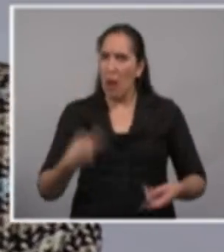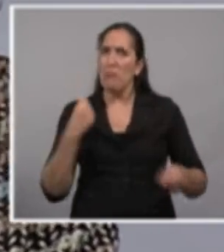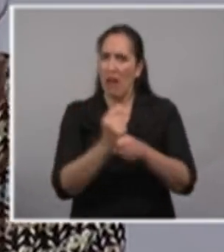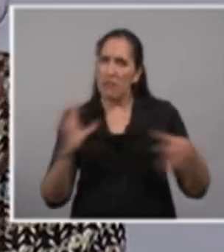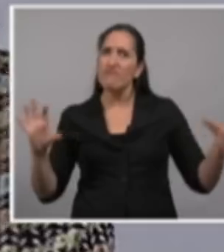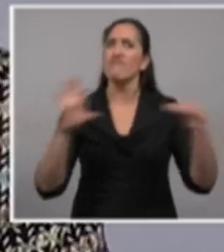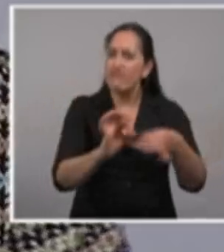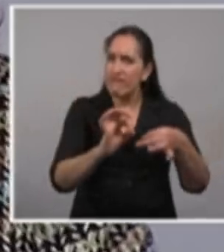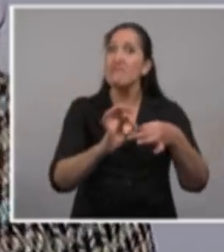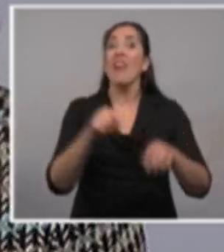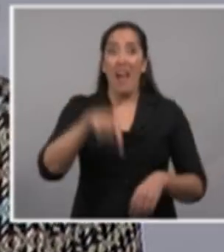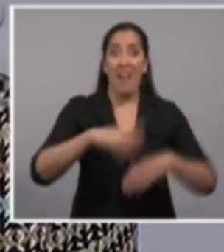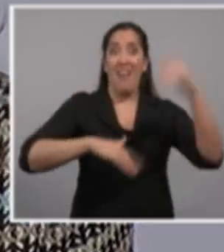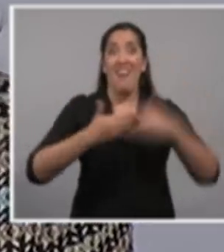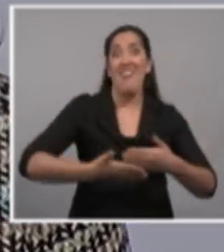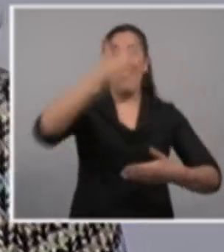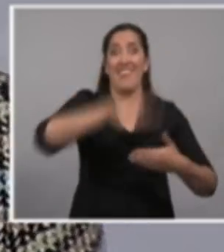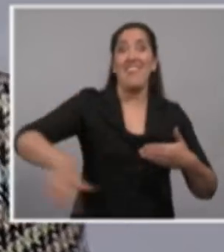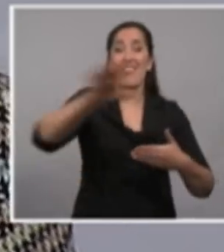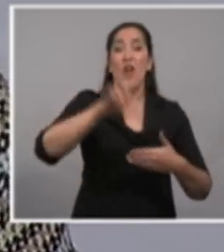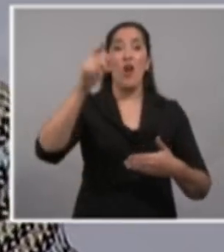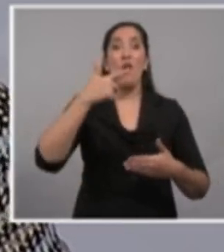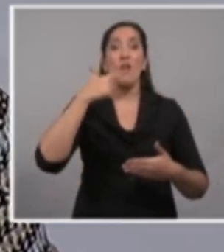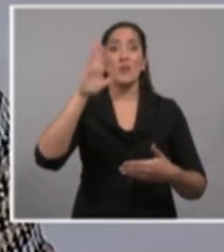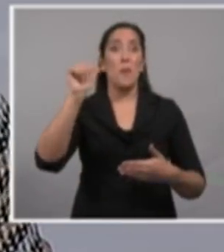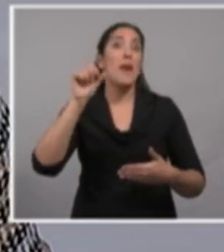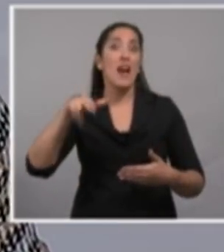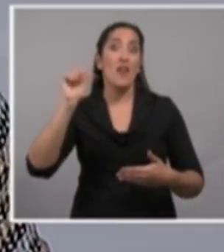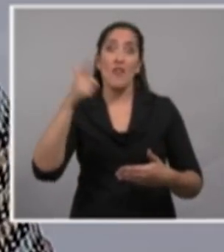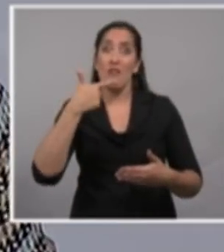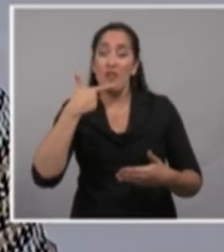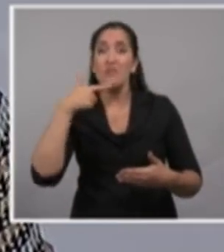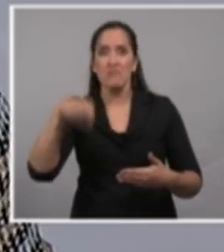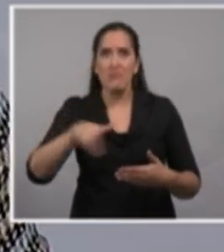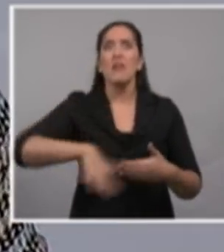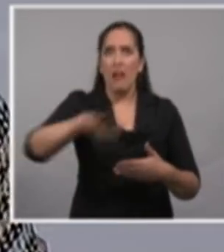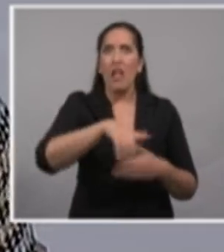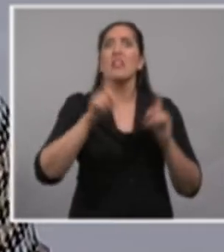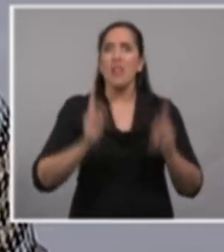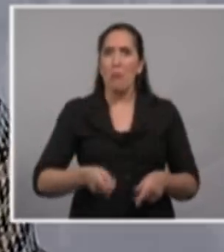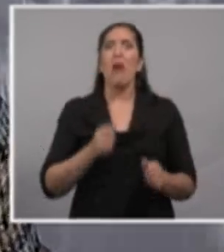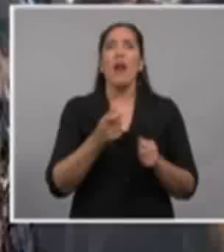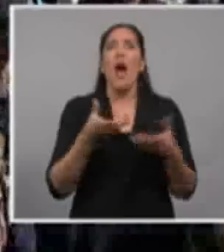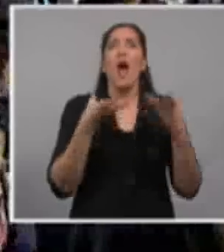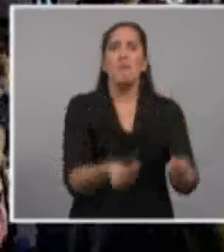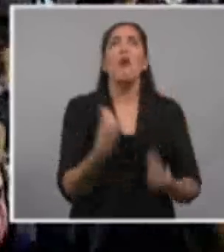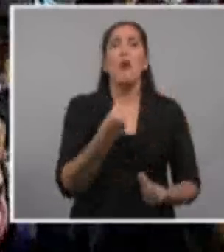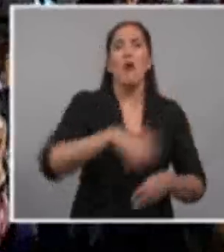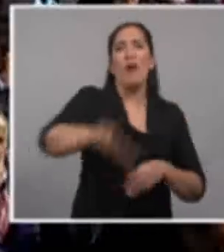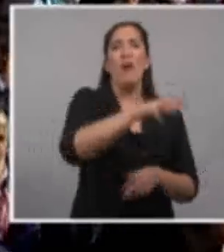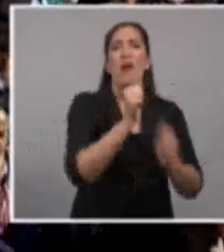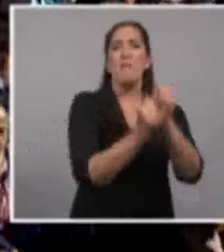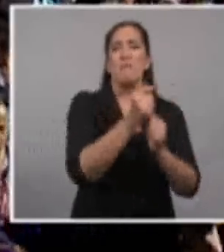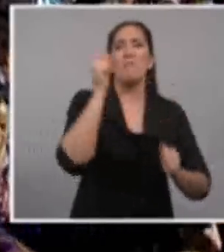Blancos va a permitir el sostenimiento de las empresas importantes mendocinas con alto valor